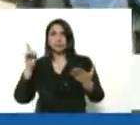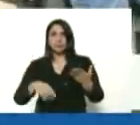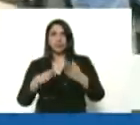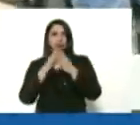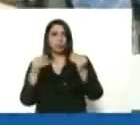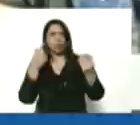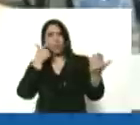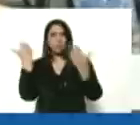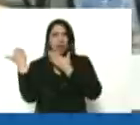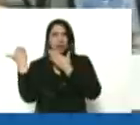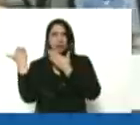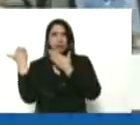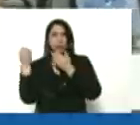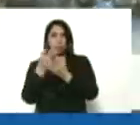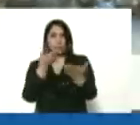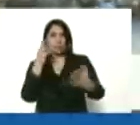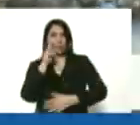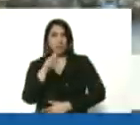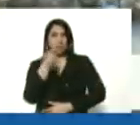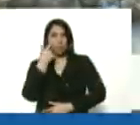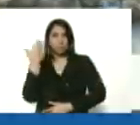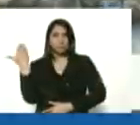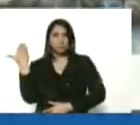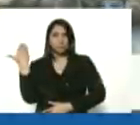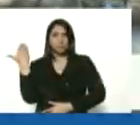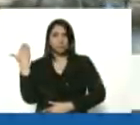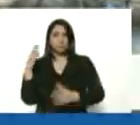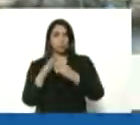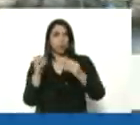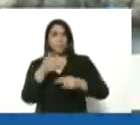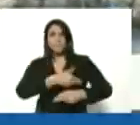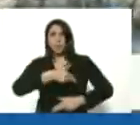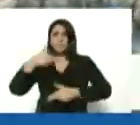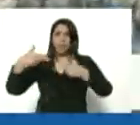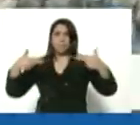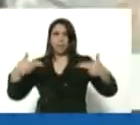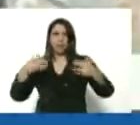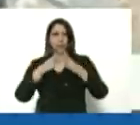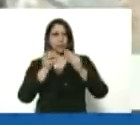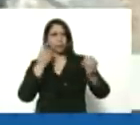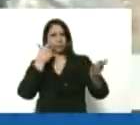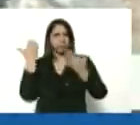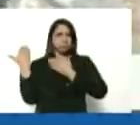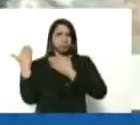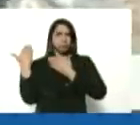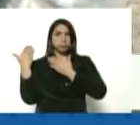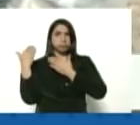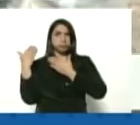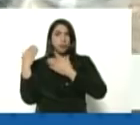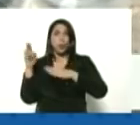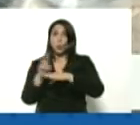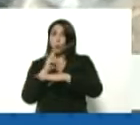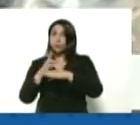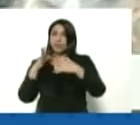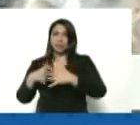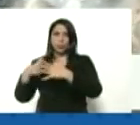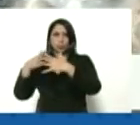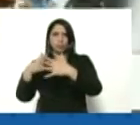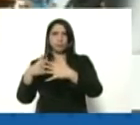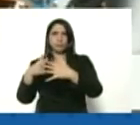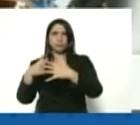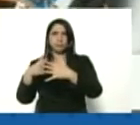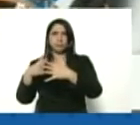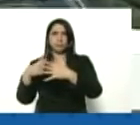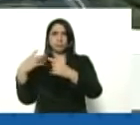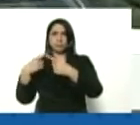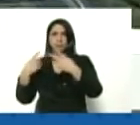esas imágenes que ustedes están viendo allí, todo ese armamento, todo eso, fíjate, todo eso es gringo. Aquí están